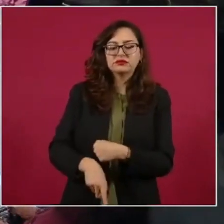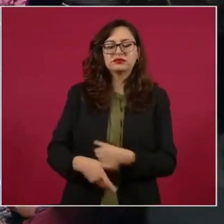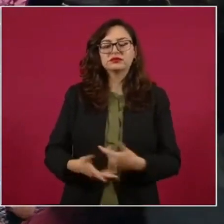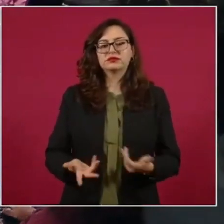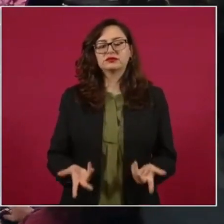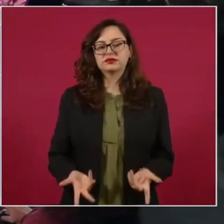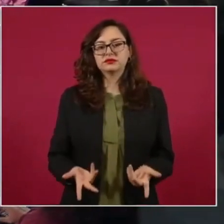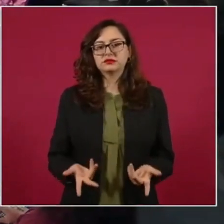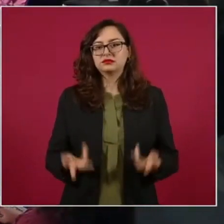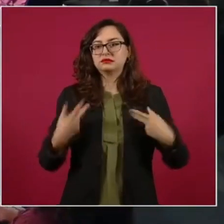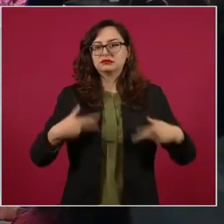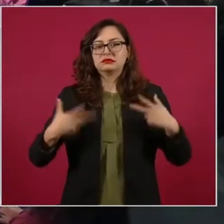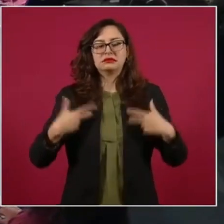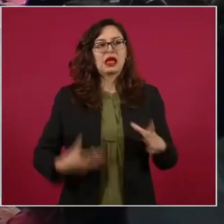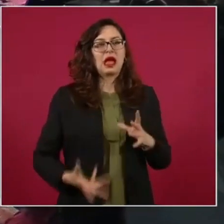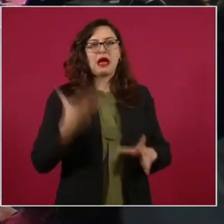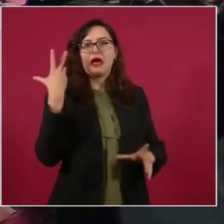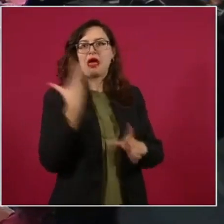son refugiados,